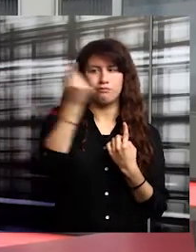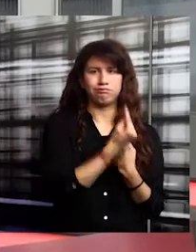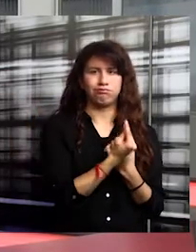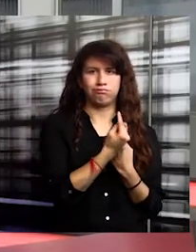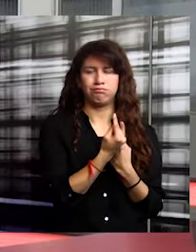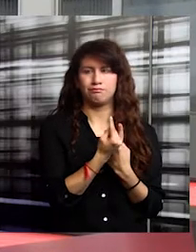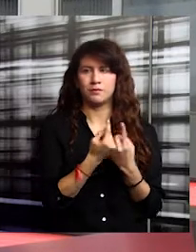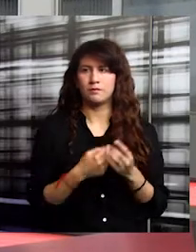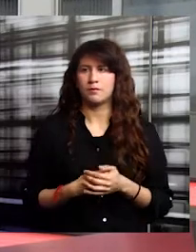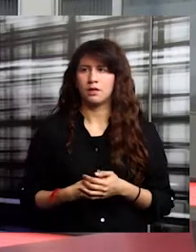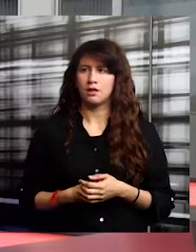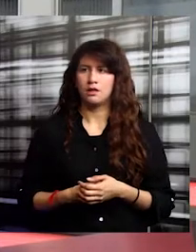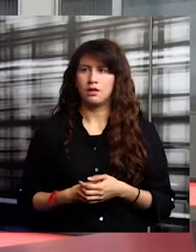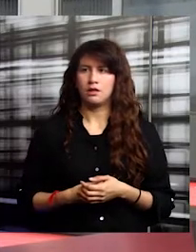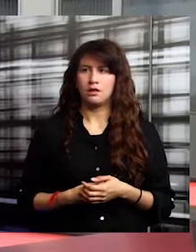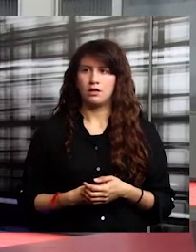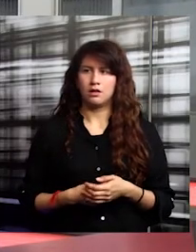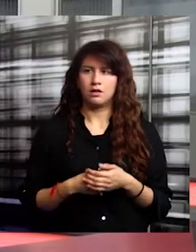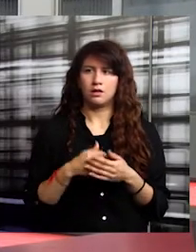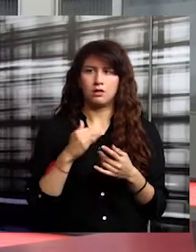Quiero ser sincero, a mí